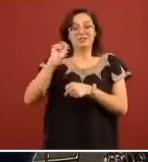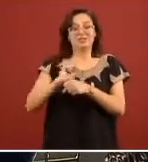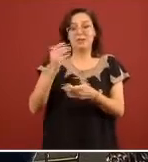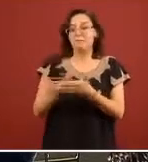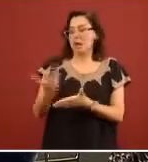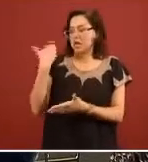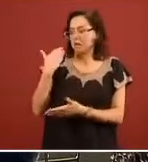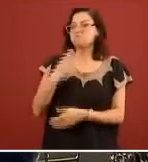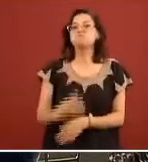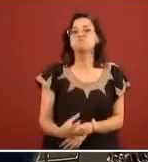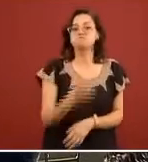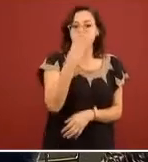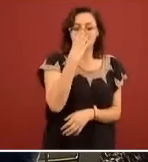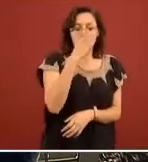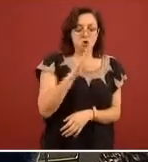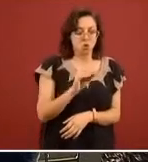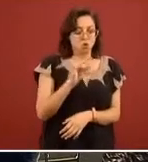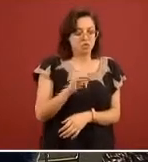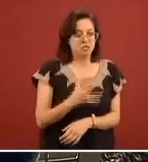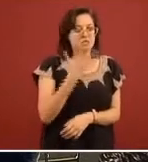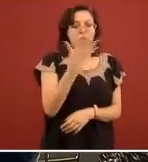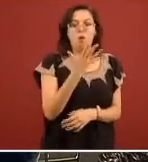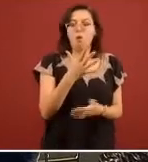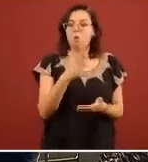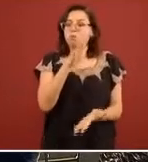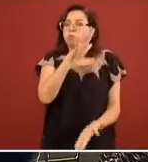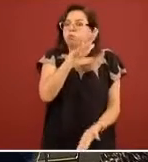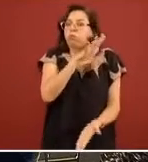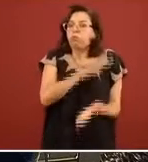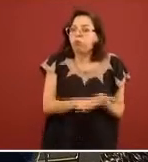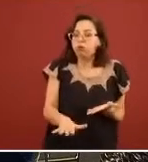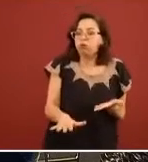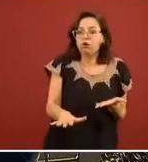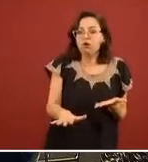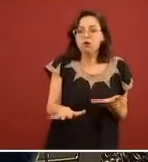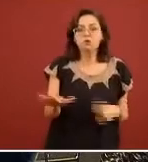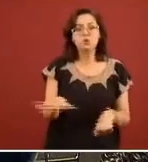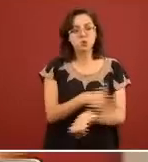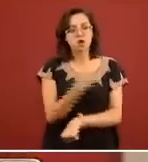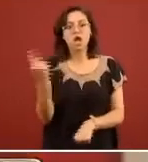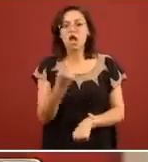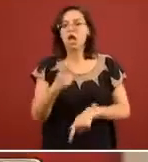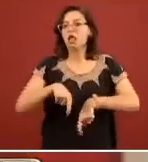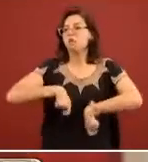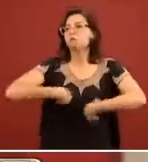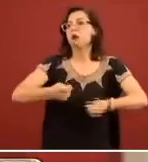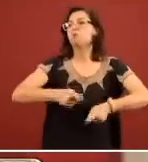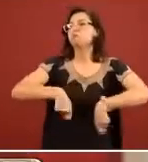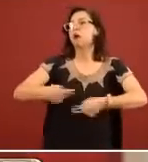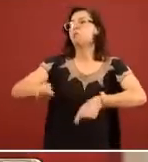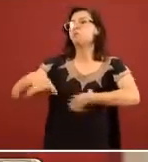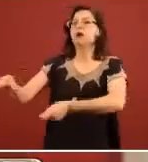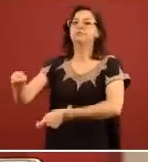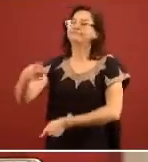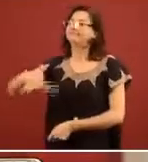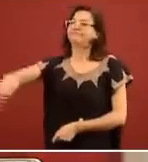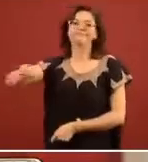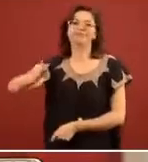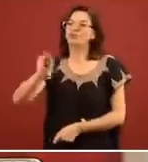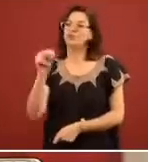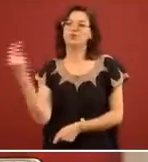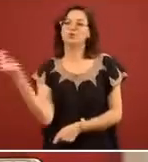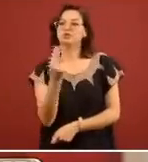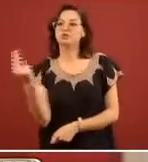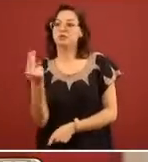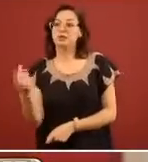las existencias de este tipo de equipos se utilizaron de más en personas que no los necesitan y